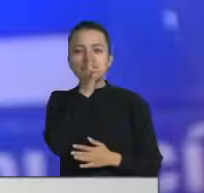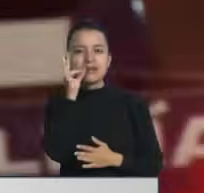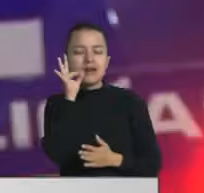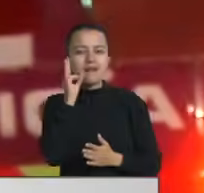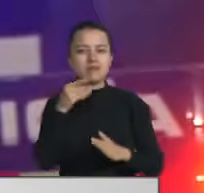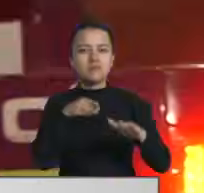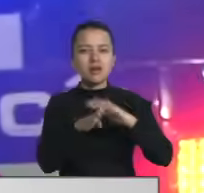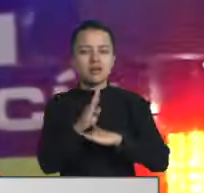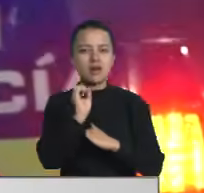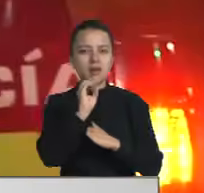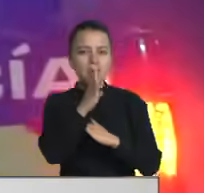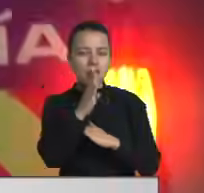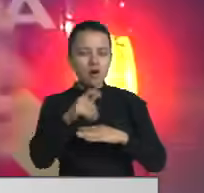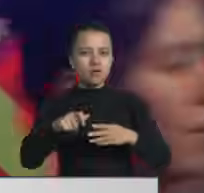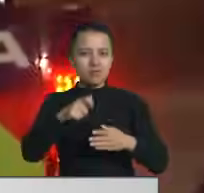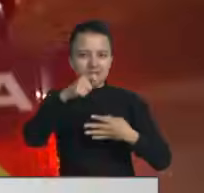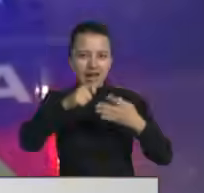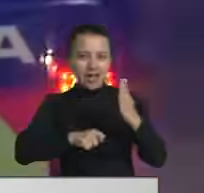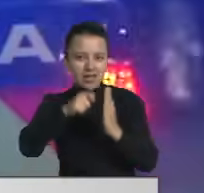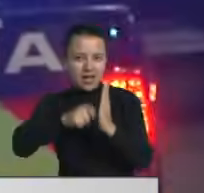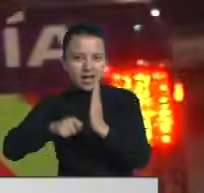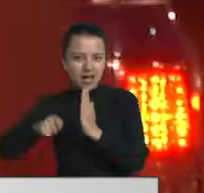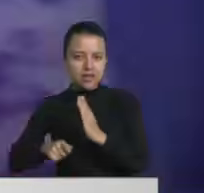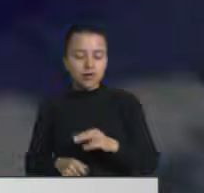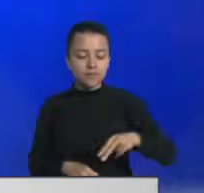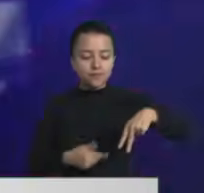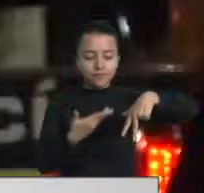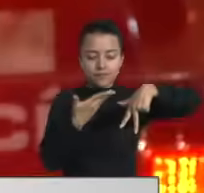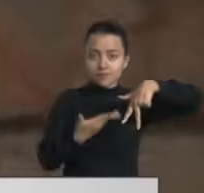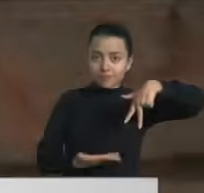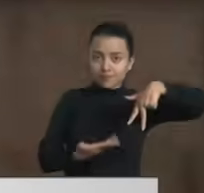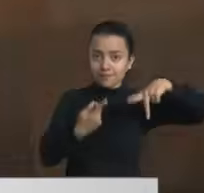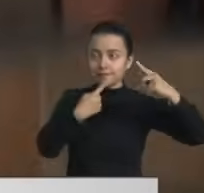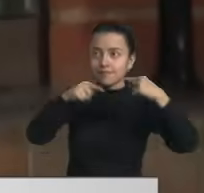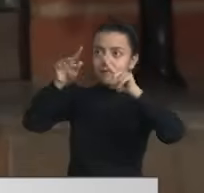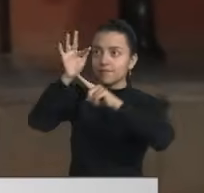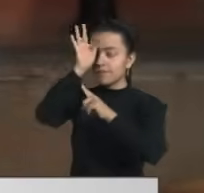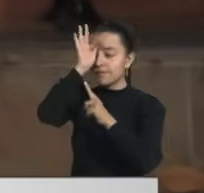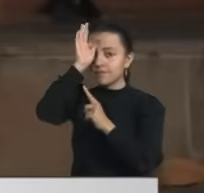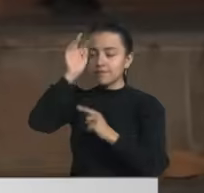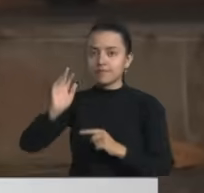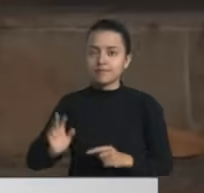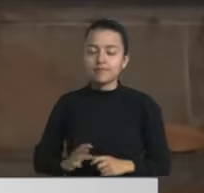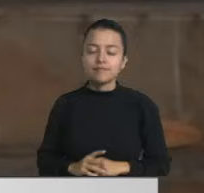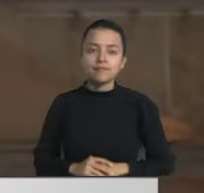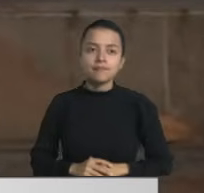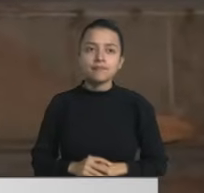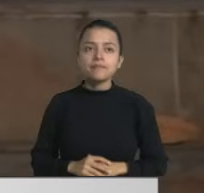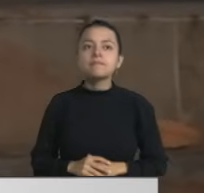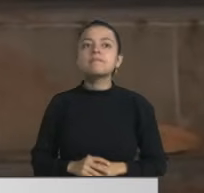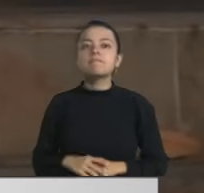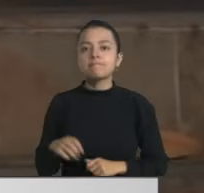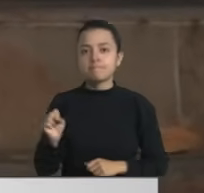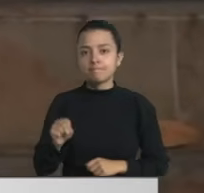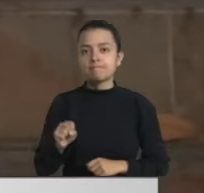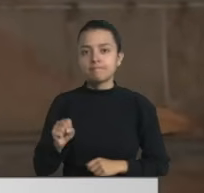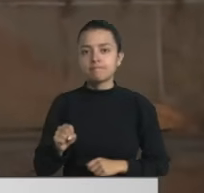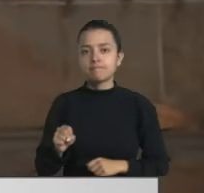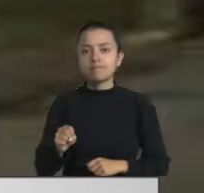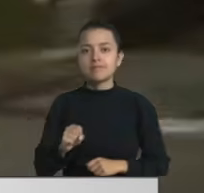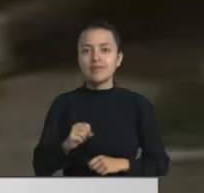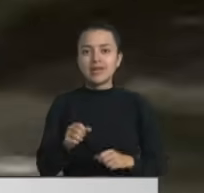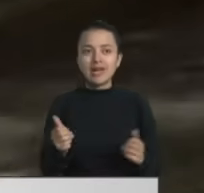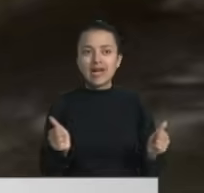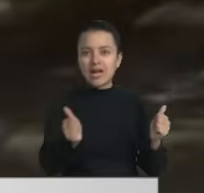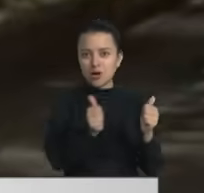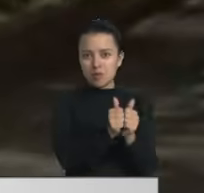cuentas. La mujer de 24 años permanece hospitalizada hasta ahora y las autoridades le confirmaron a Noticentro 1 CMI que la